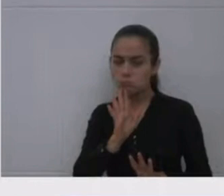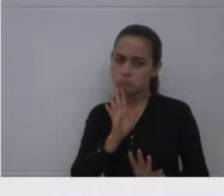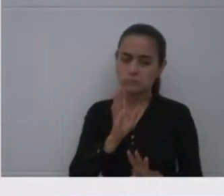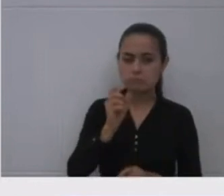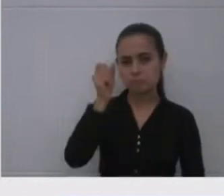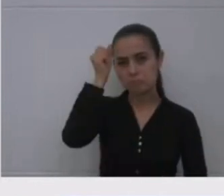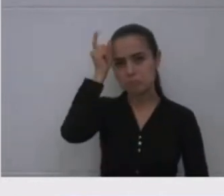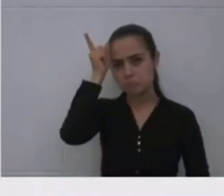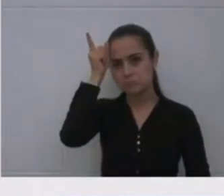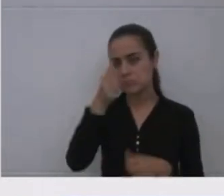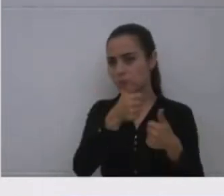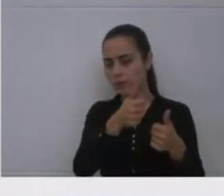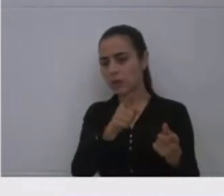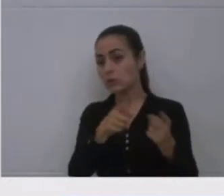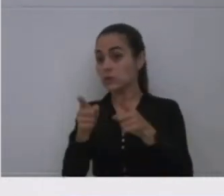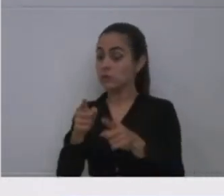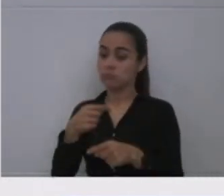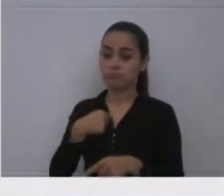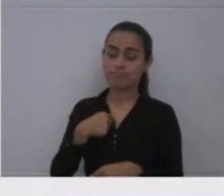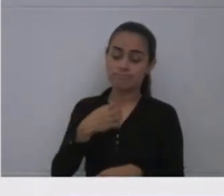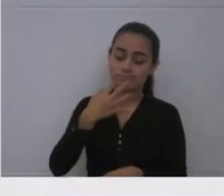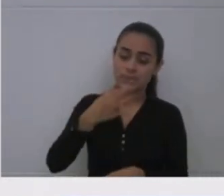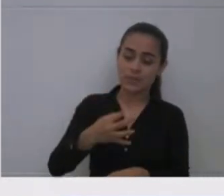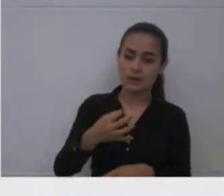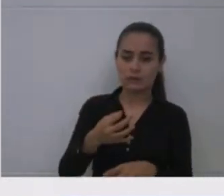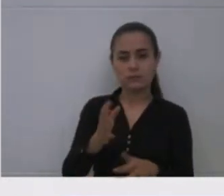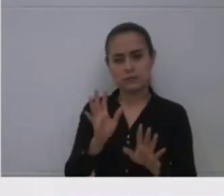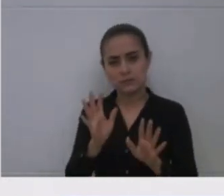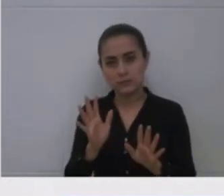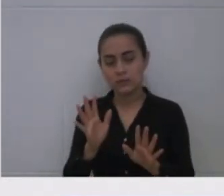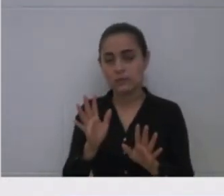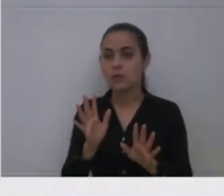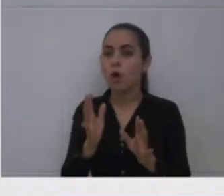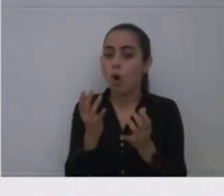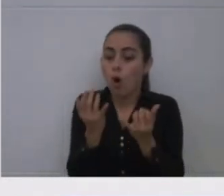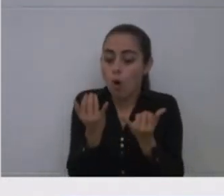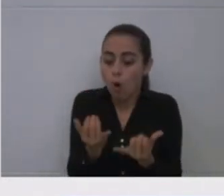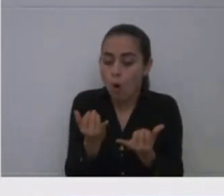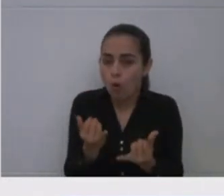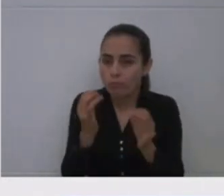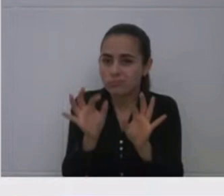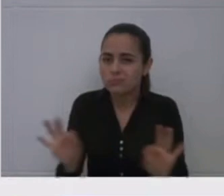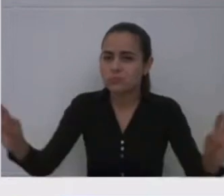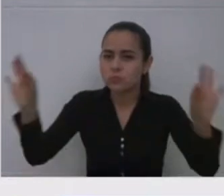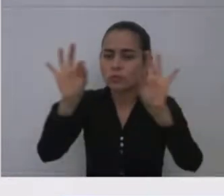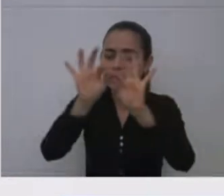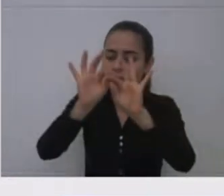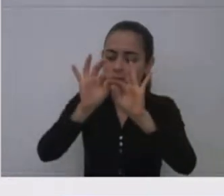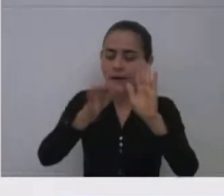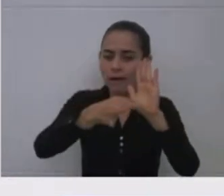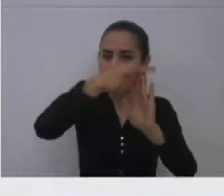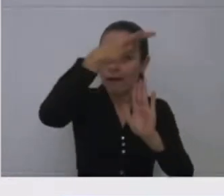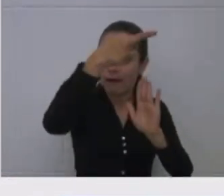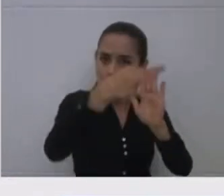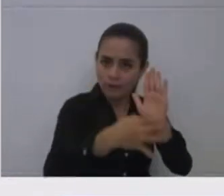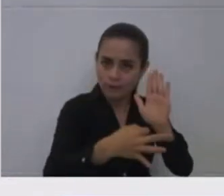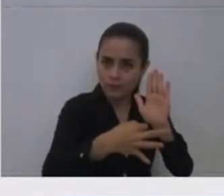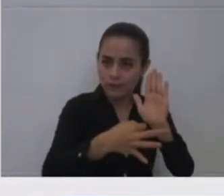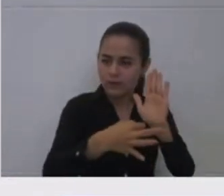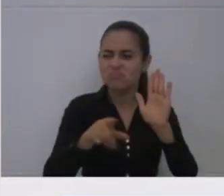en juego la ética, donde está en juego el mensaje que le queremos enviar a la